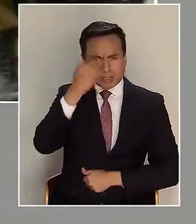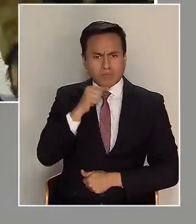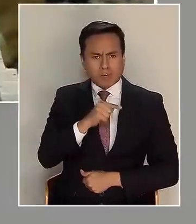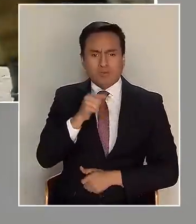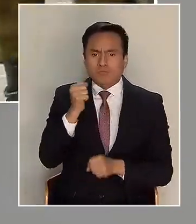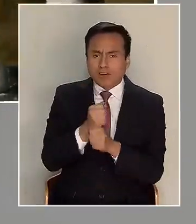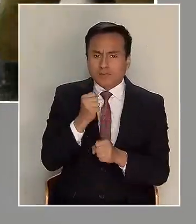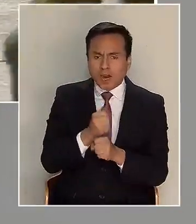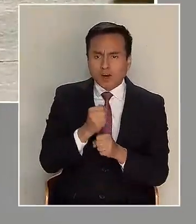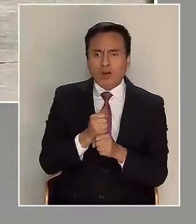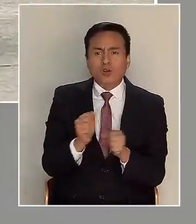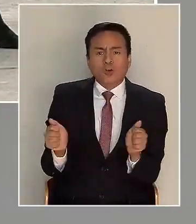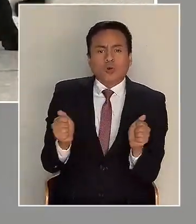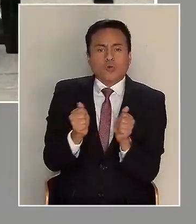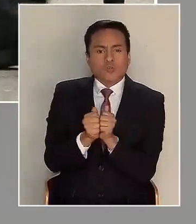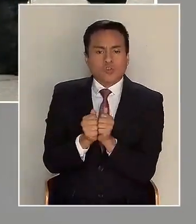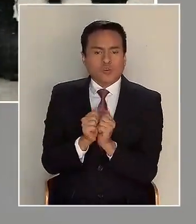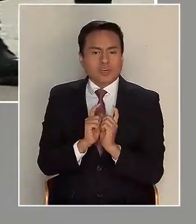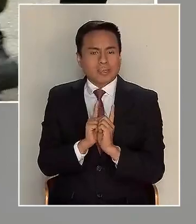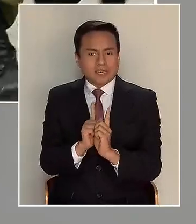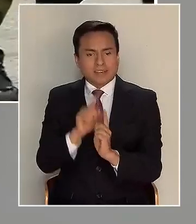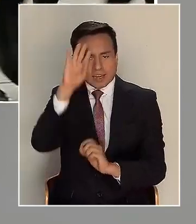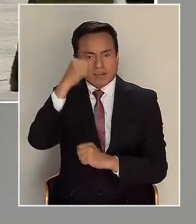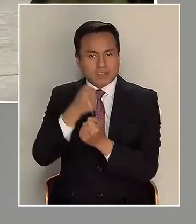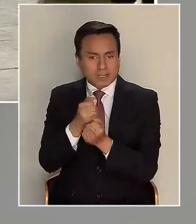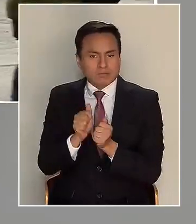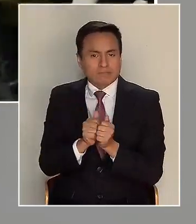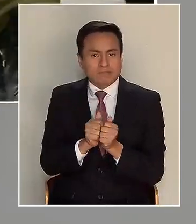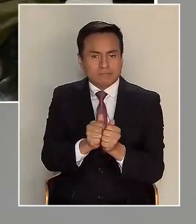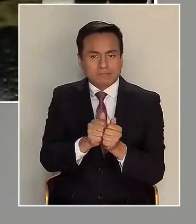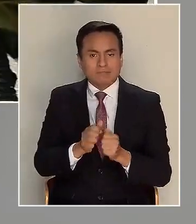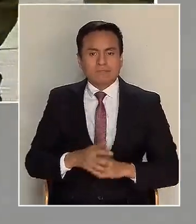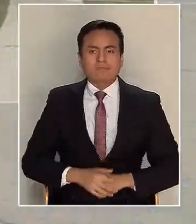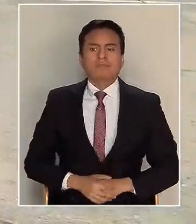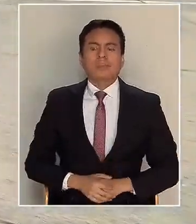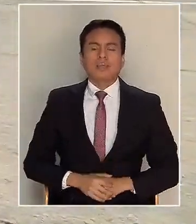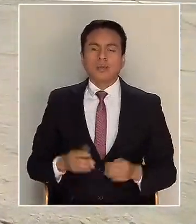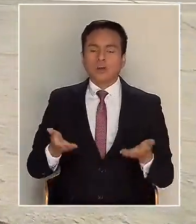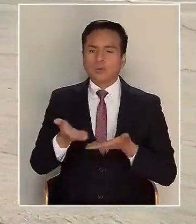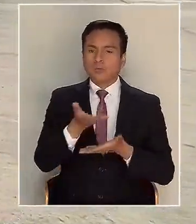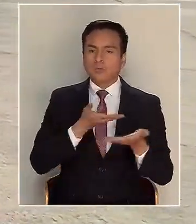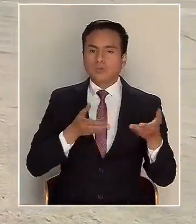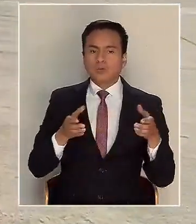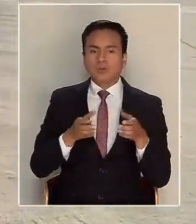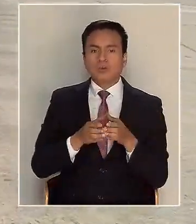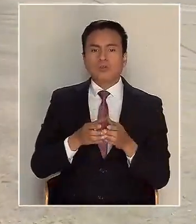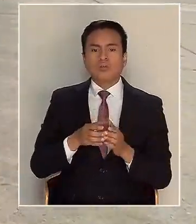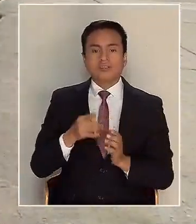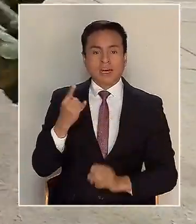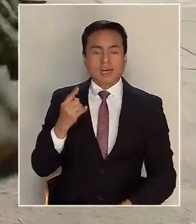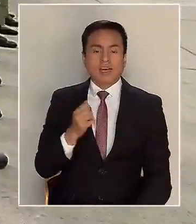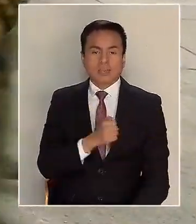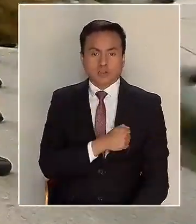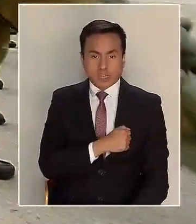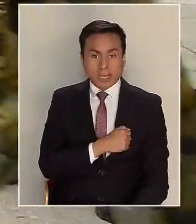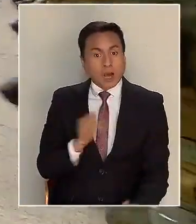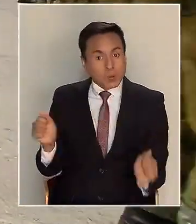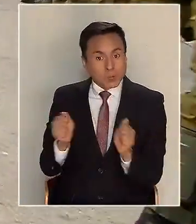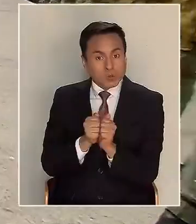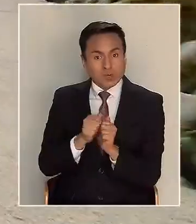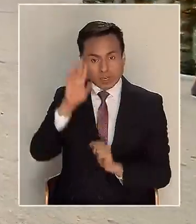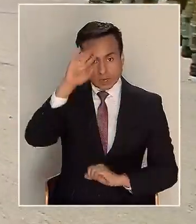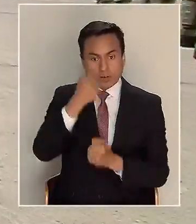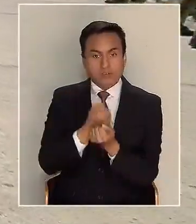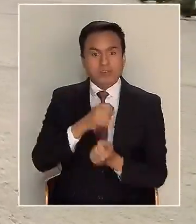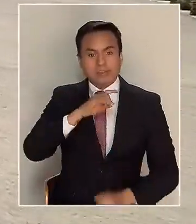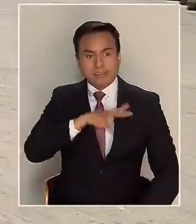su trabajo junto a sus guías carabineros. En conjunto con la Pontificia Universidad Católica,